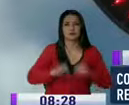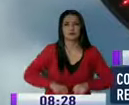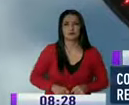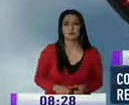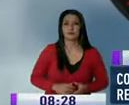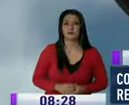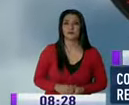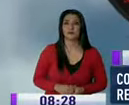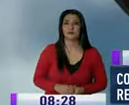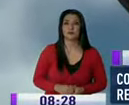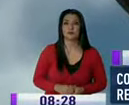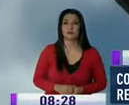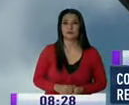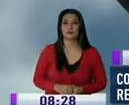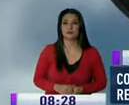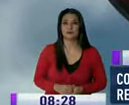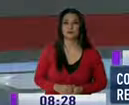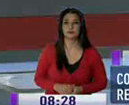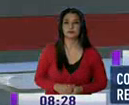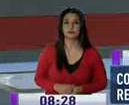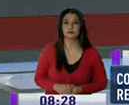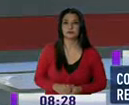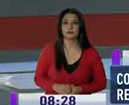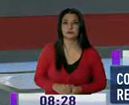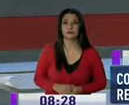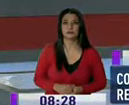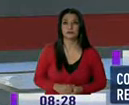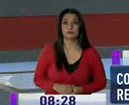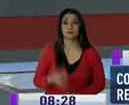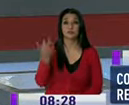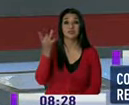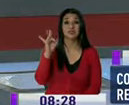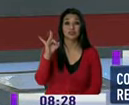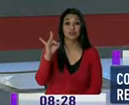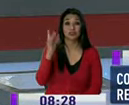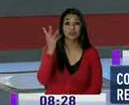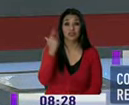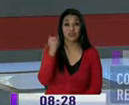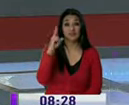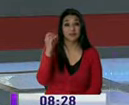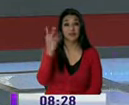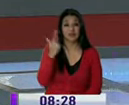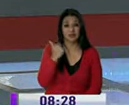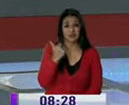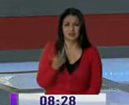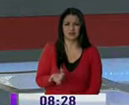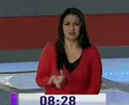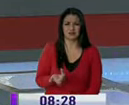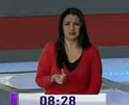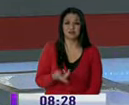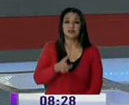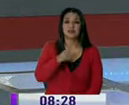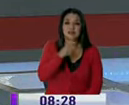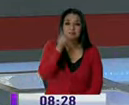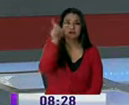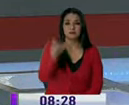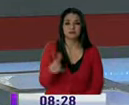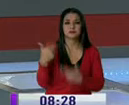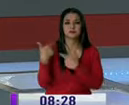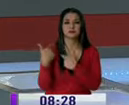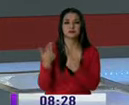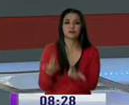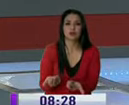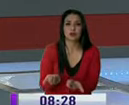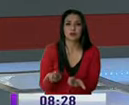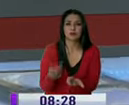informó Sofía Vintimilla. 18 o 20 días un semáforo así, yo pregunto quién es la persona responsable